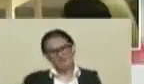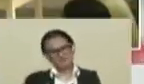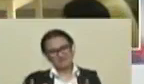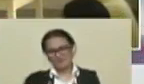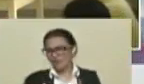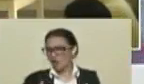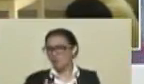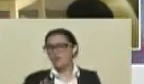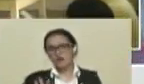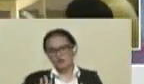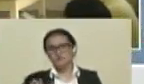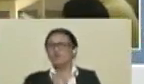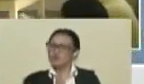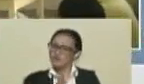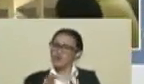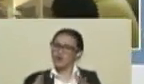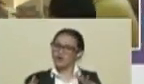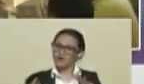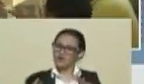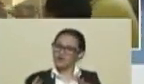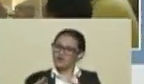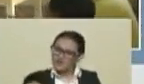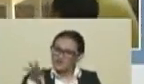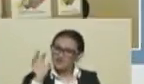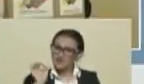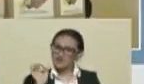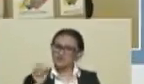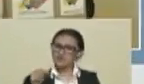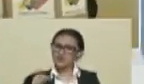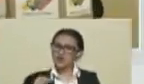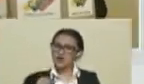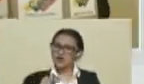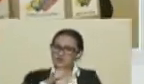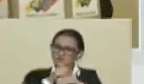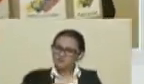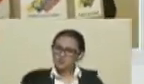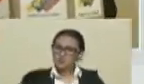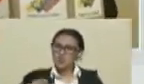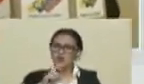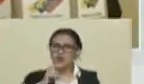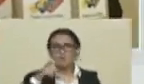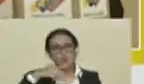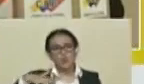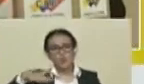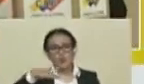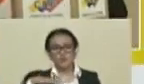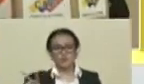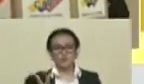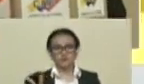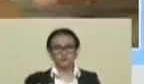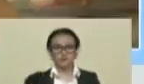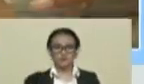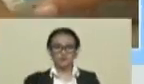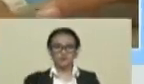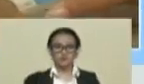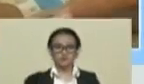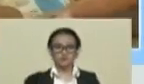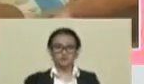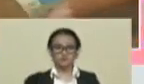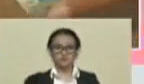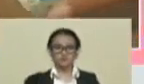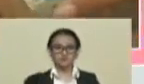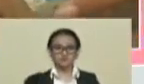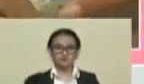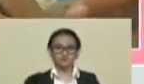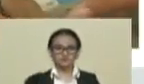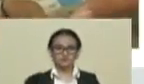y el odio y entiendan con mucha claridad el mensaje que hoy está dando el pueblo de Venezuela. Bueno, Leo